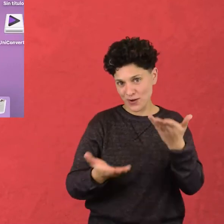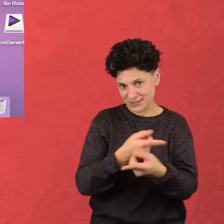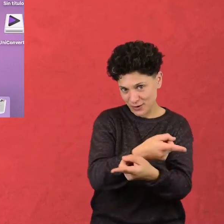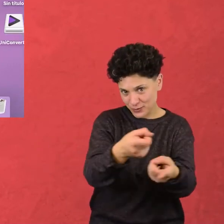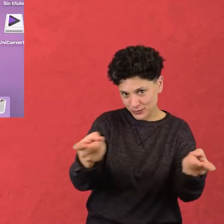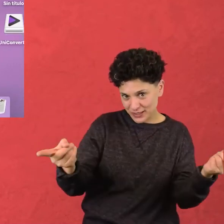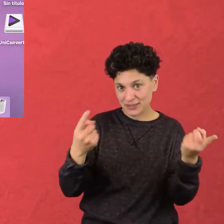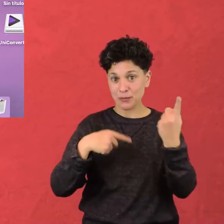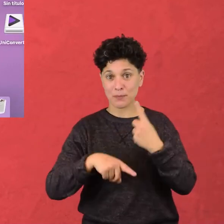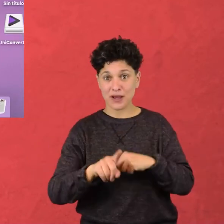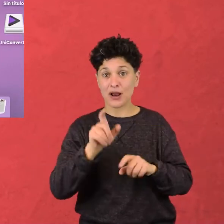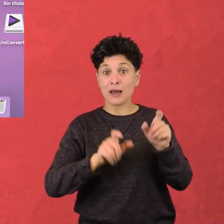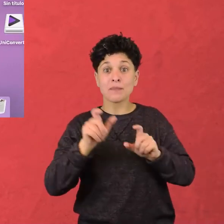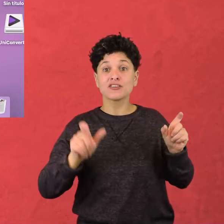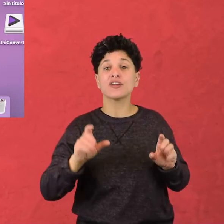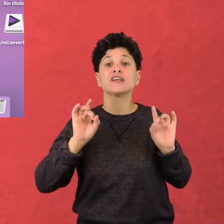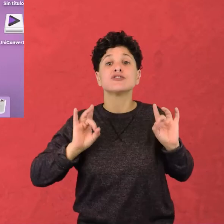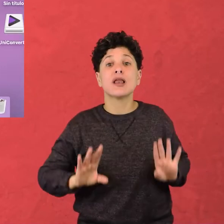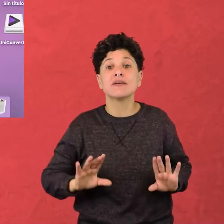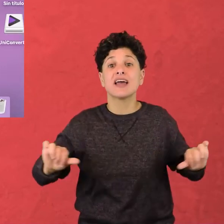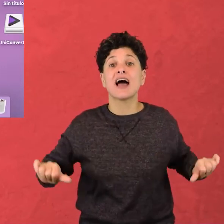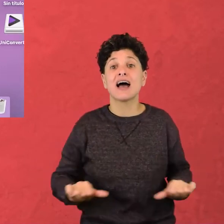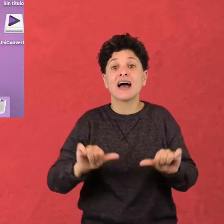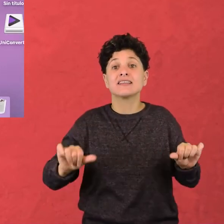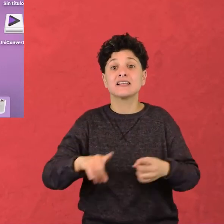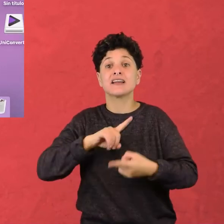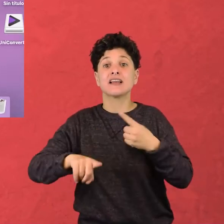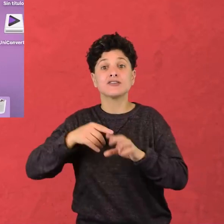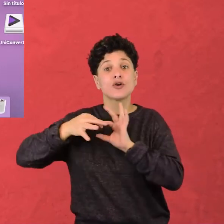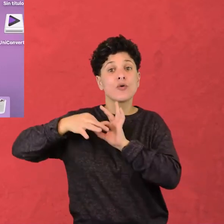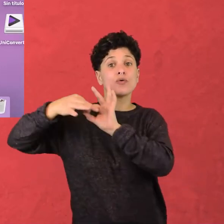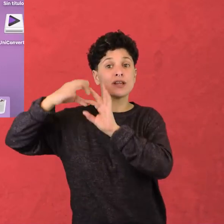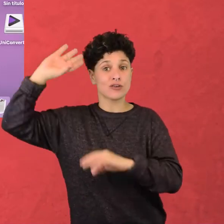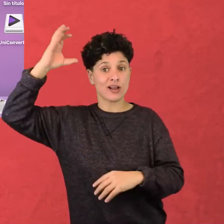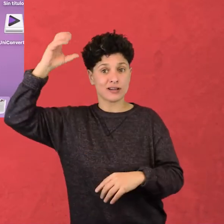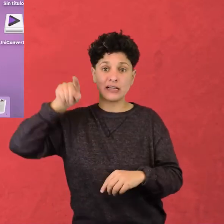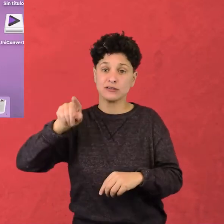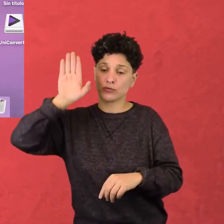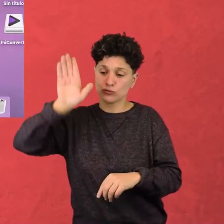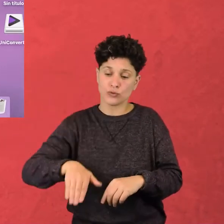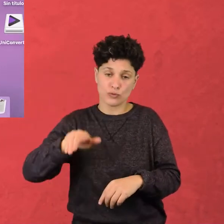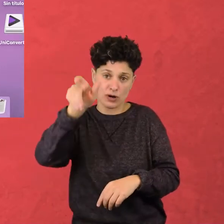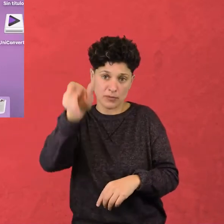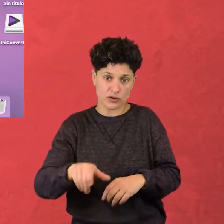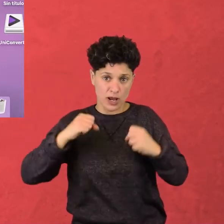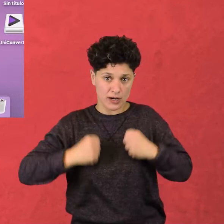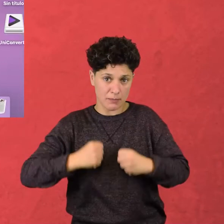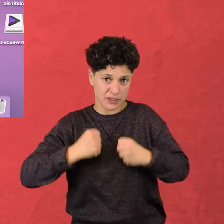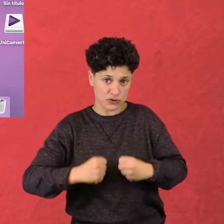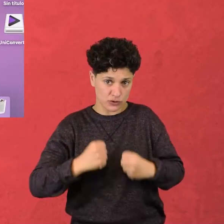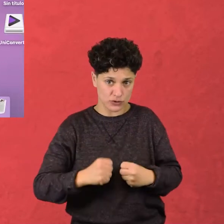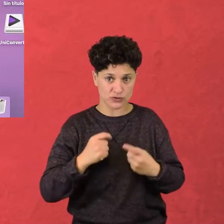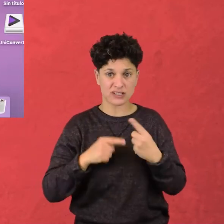Espero que nadie se sienta identificado con lo que dice Kant, pero quien actúa conforme a su humor es